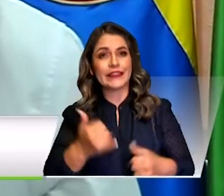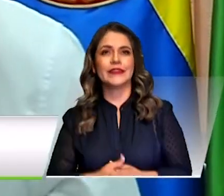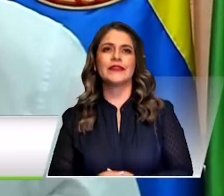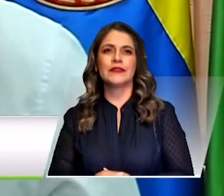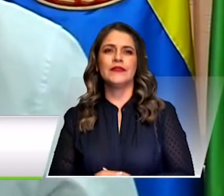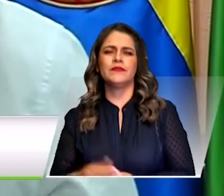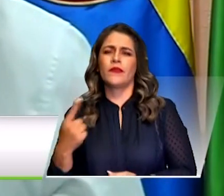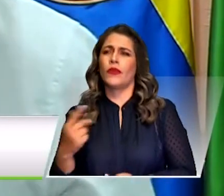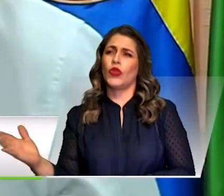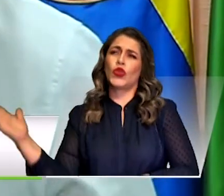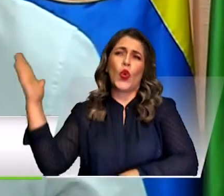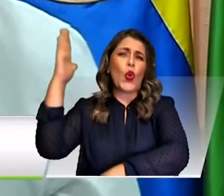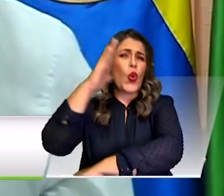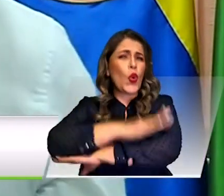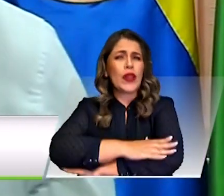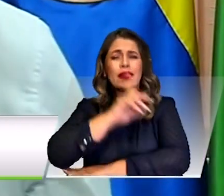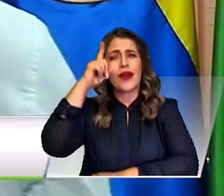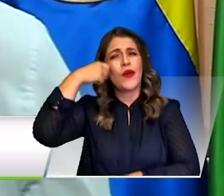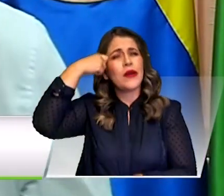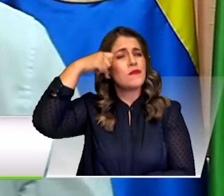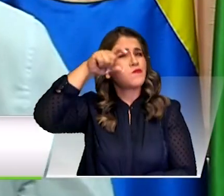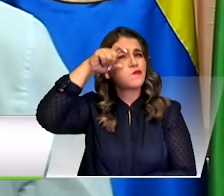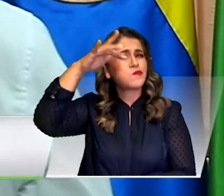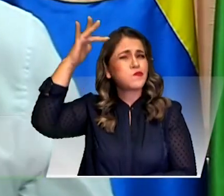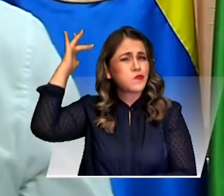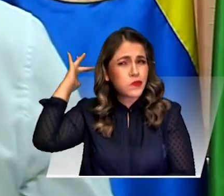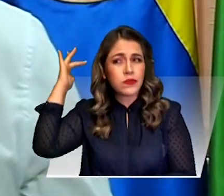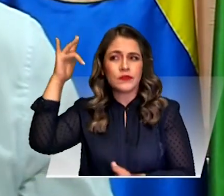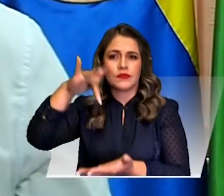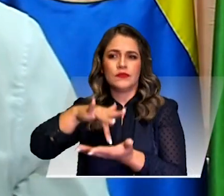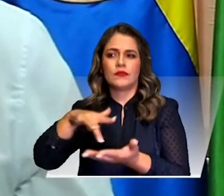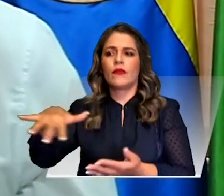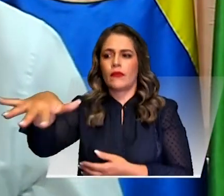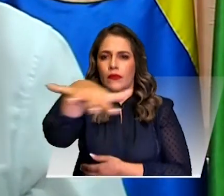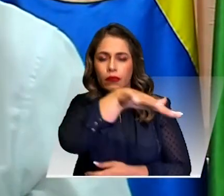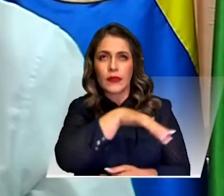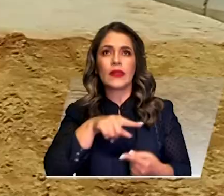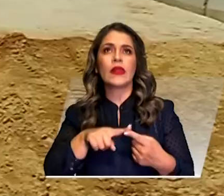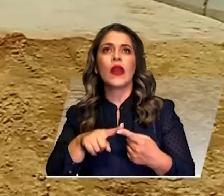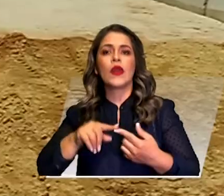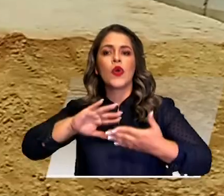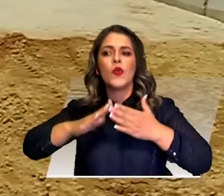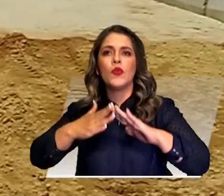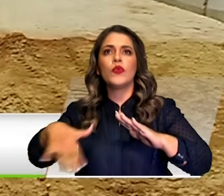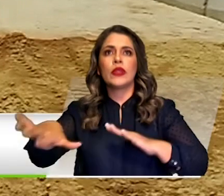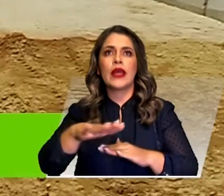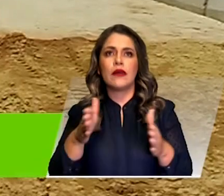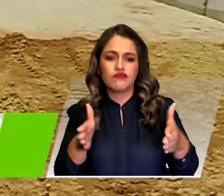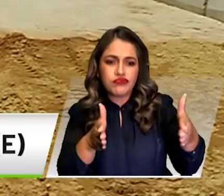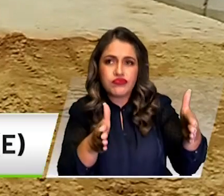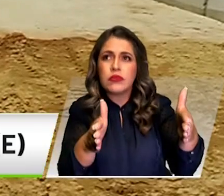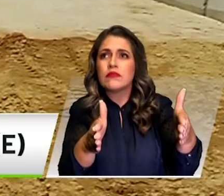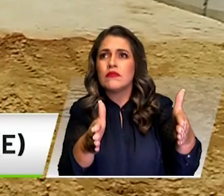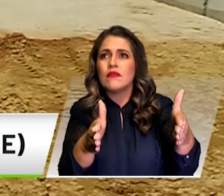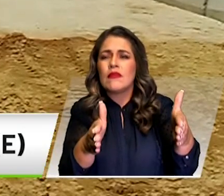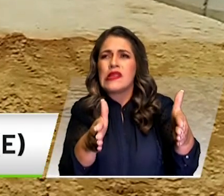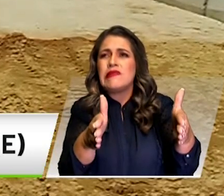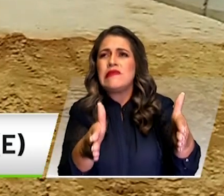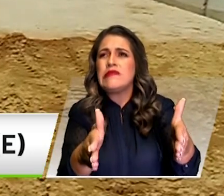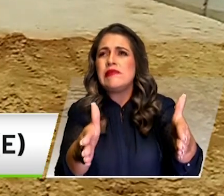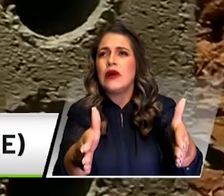hoy todo el día la presencia del señor gobernador estuvimos en la paz uno entregando a la comunidad las obras de pavimentación urbana